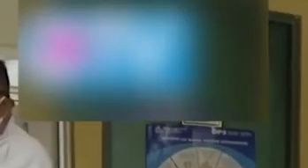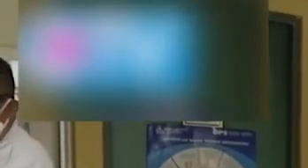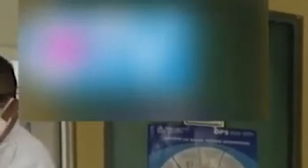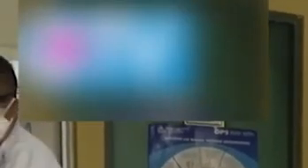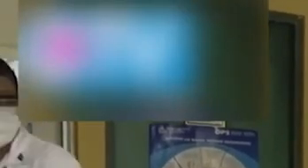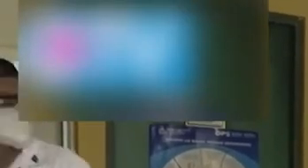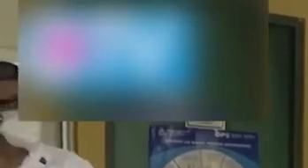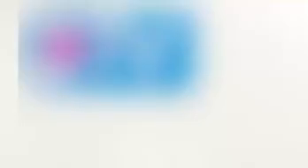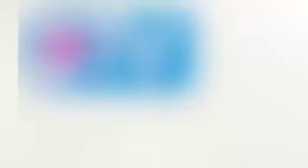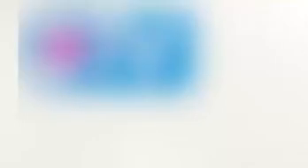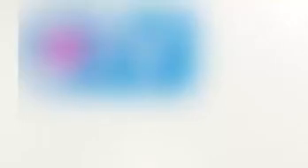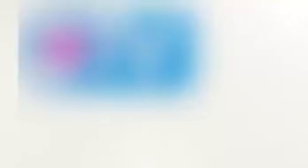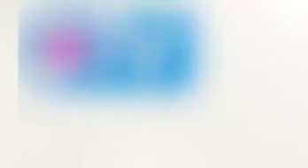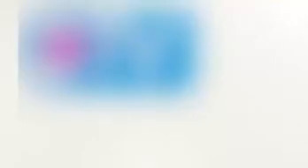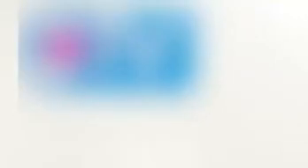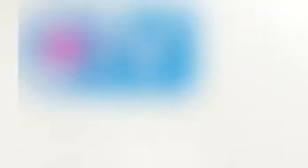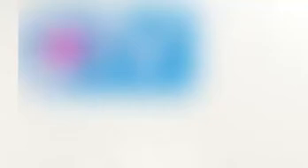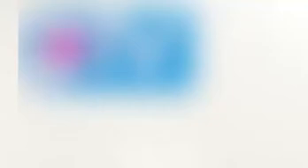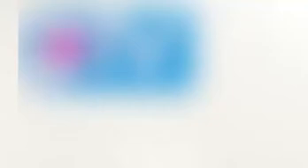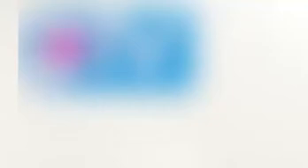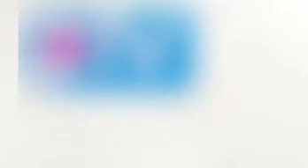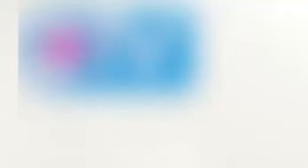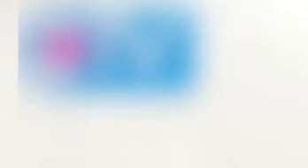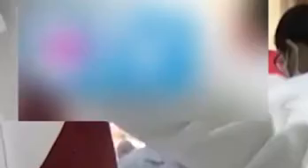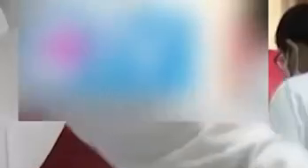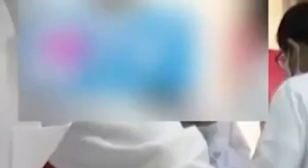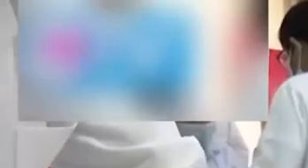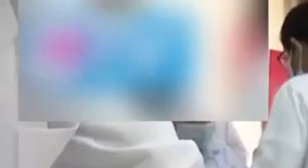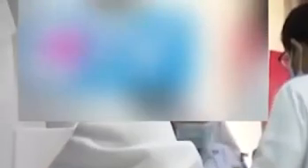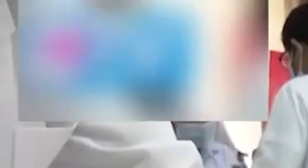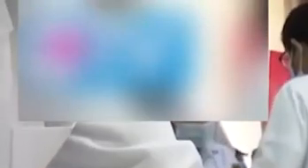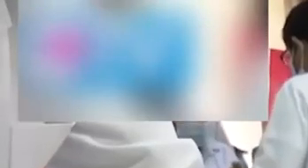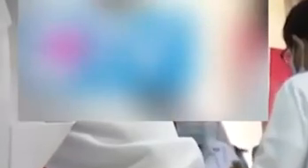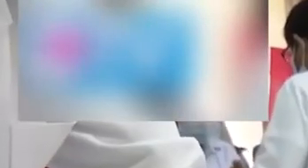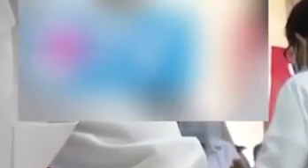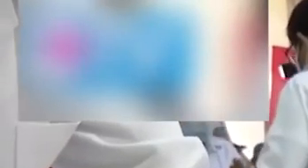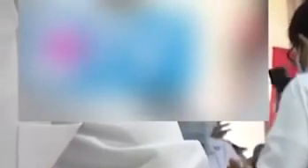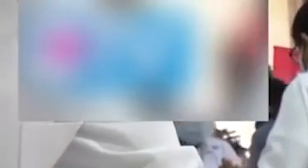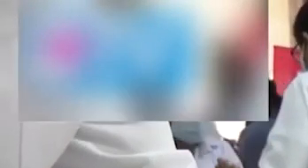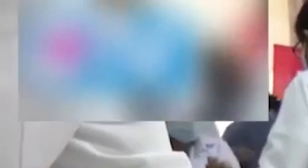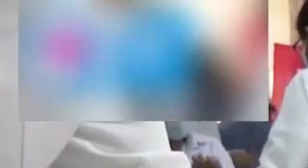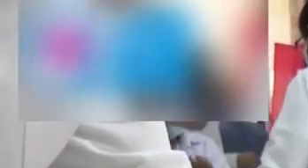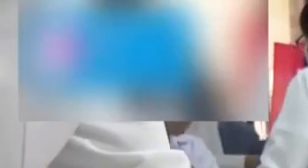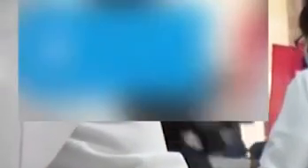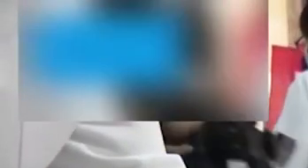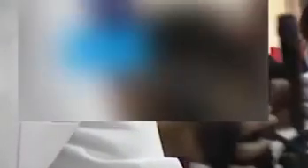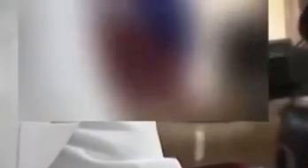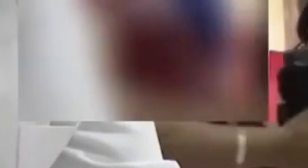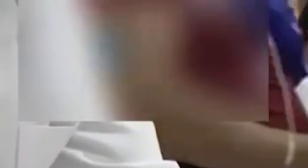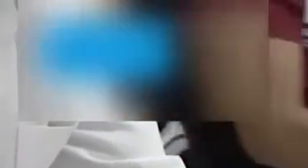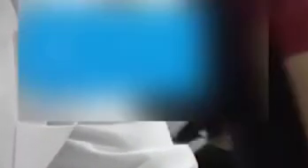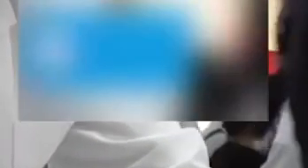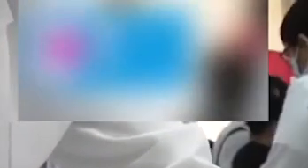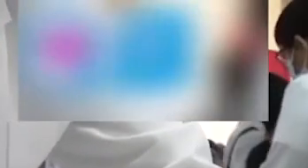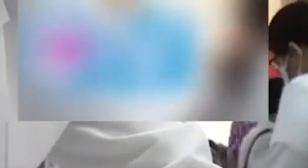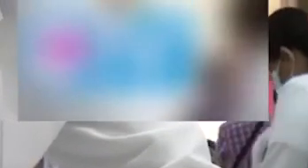en Rivas, Centro de Salud Danelia Muñoz y Centro de